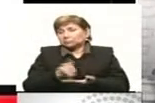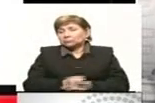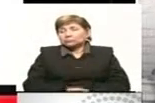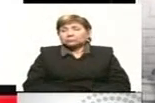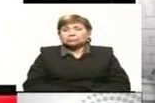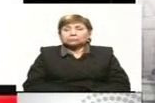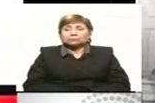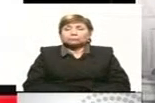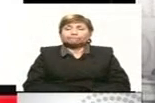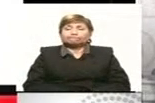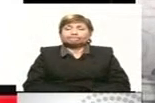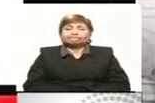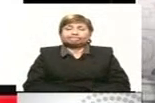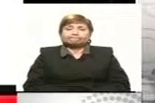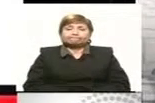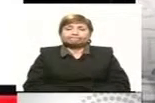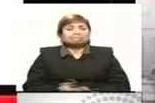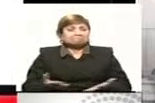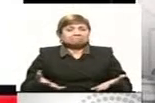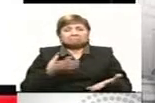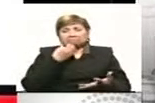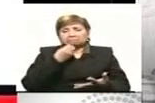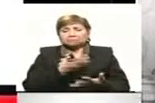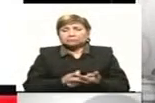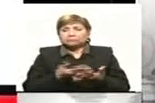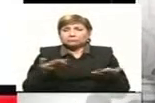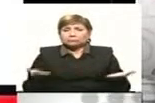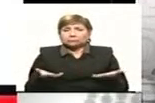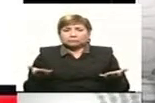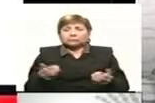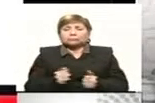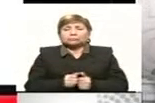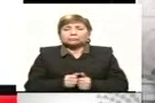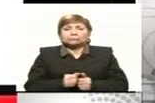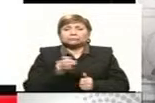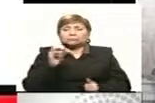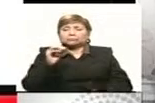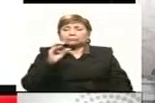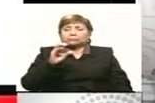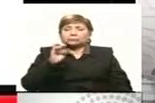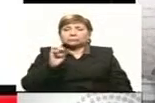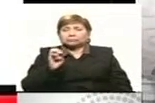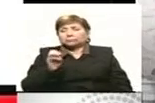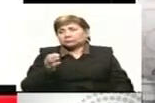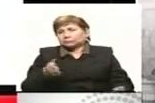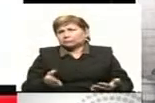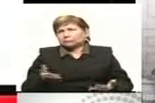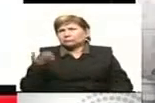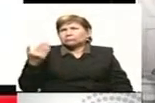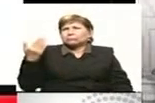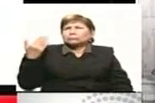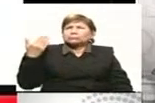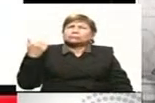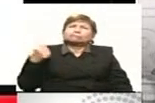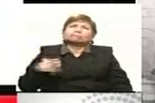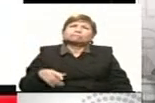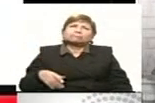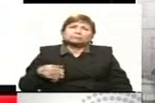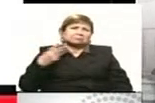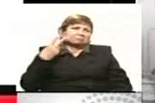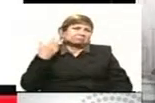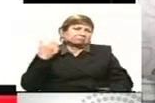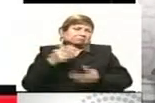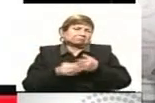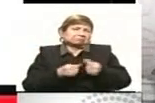¿no? Y, bueno, aquí en la OCE, sí, desde hace un par de